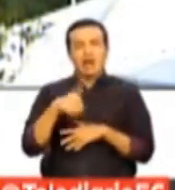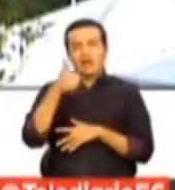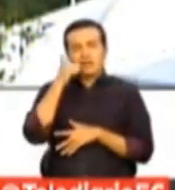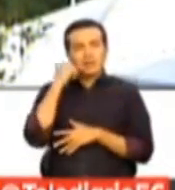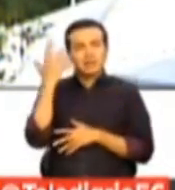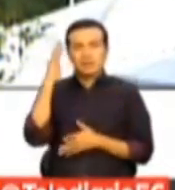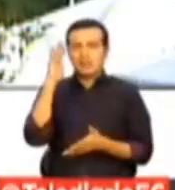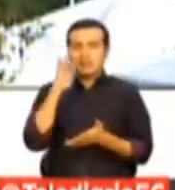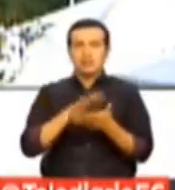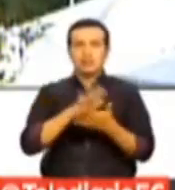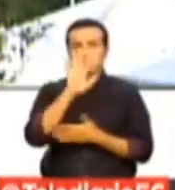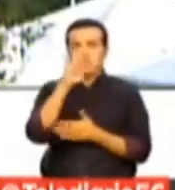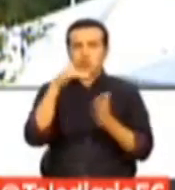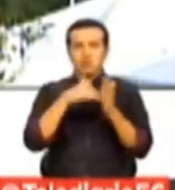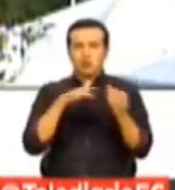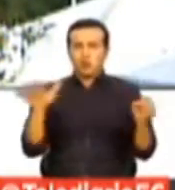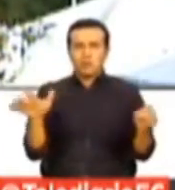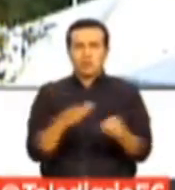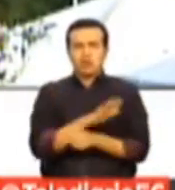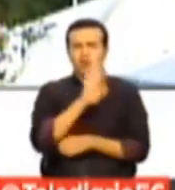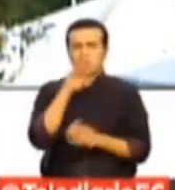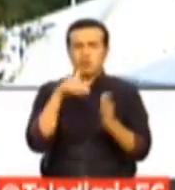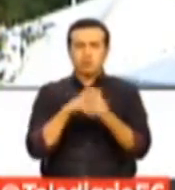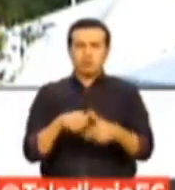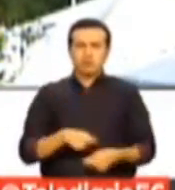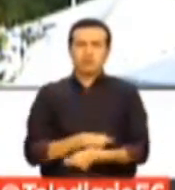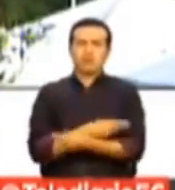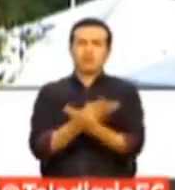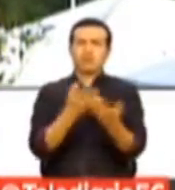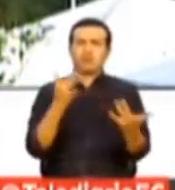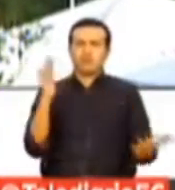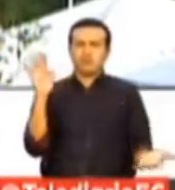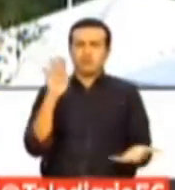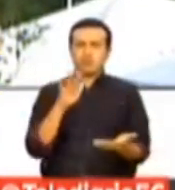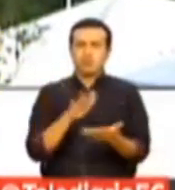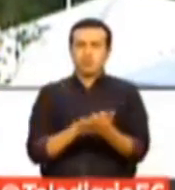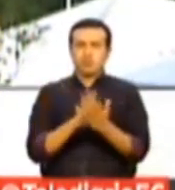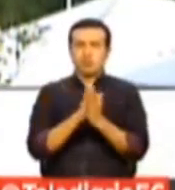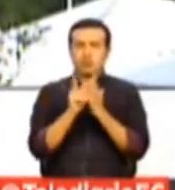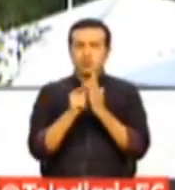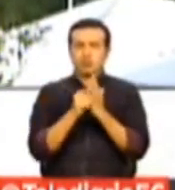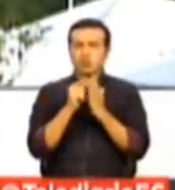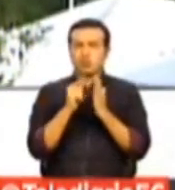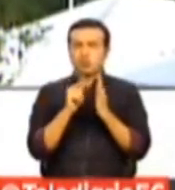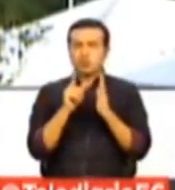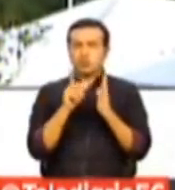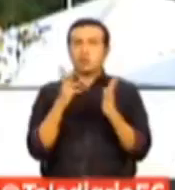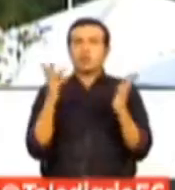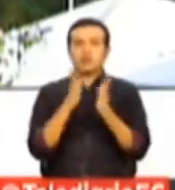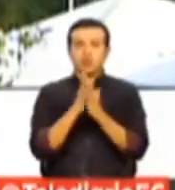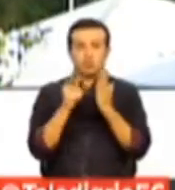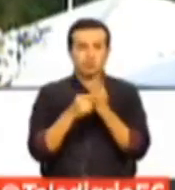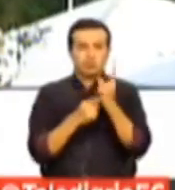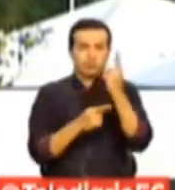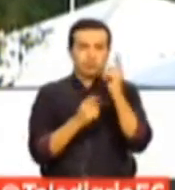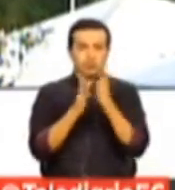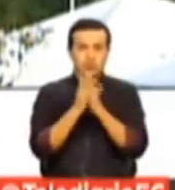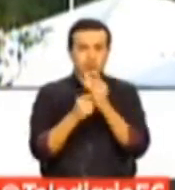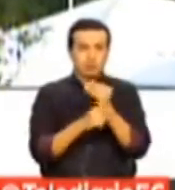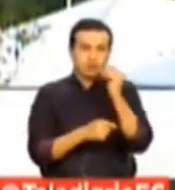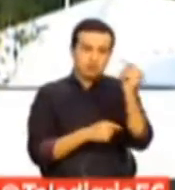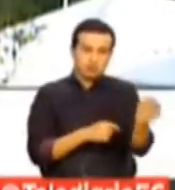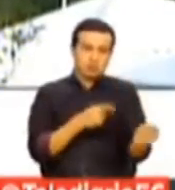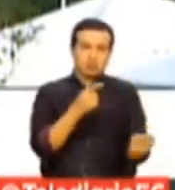entradas, 5.000 entradas, un total de 5.000 entradas, producto de la donación de libros. La metodología era donar un libro y